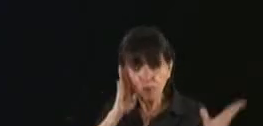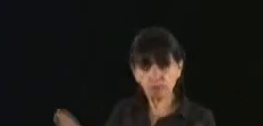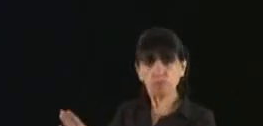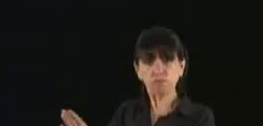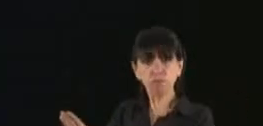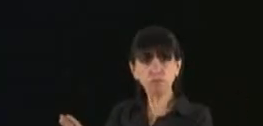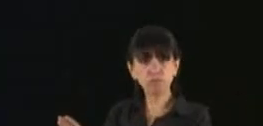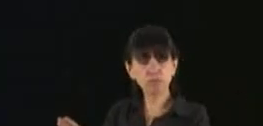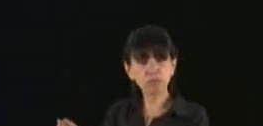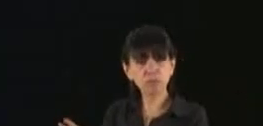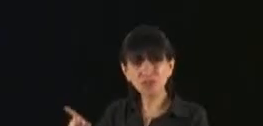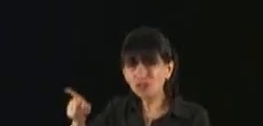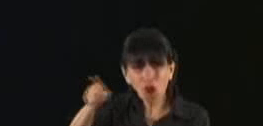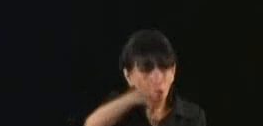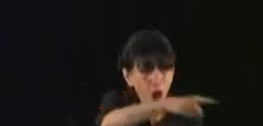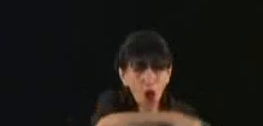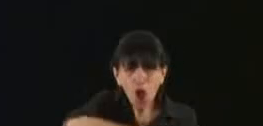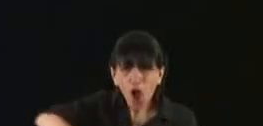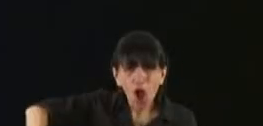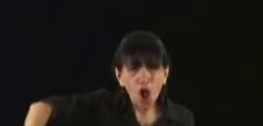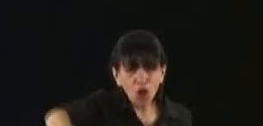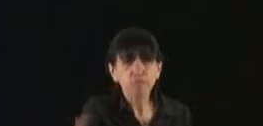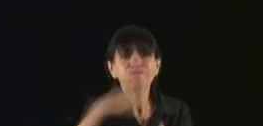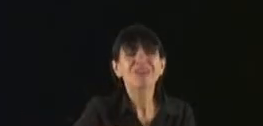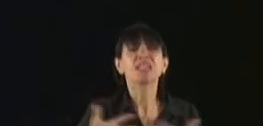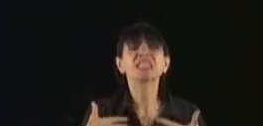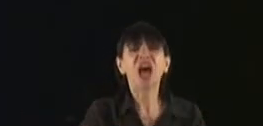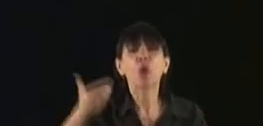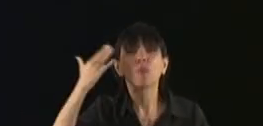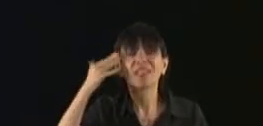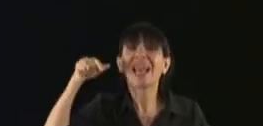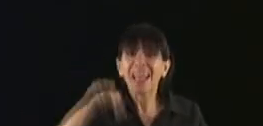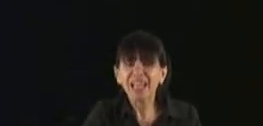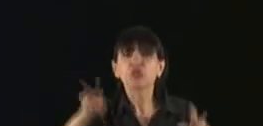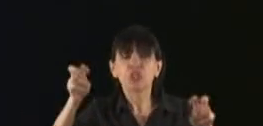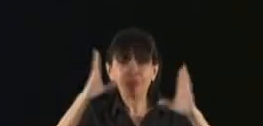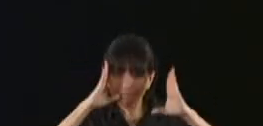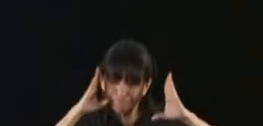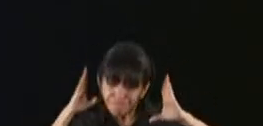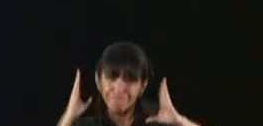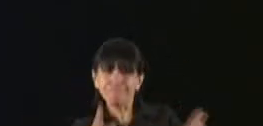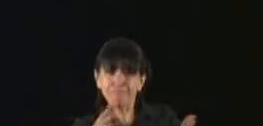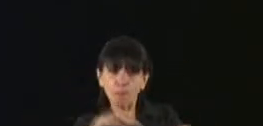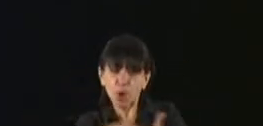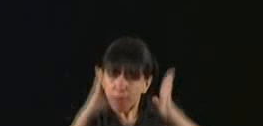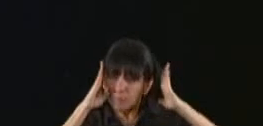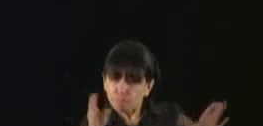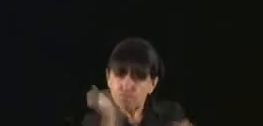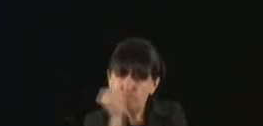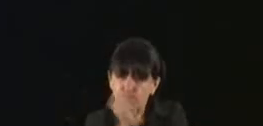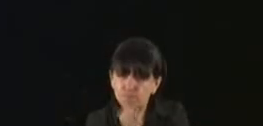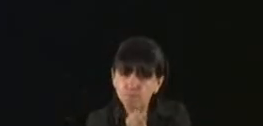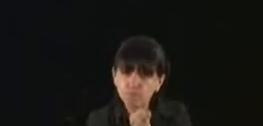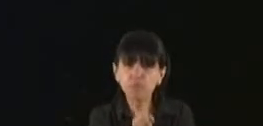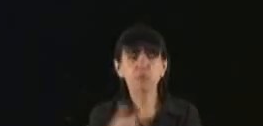Todo eso tiene que ver con la salud mental. Todo eso tiene que ver con el abordaje del problema. Yo celebro